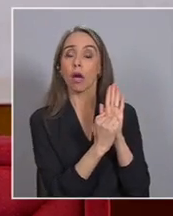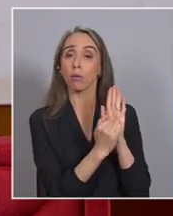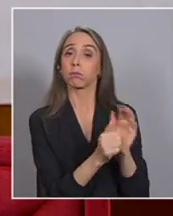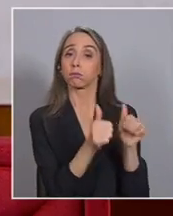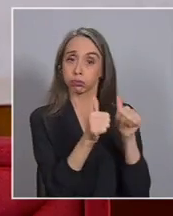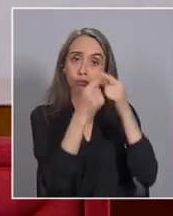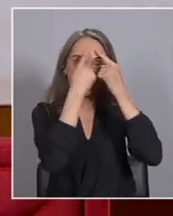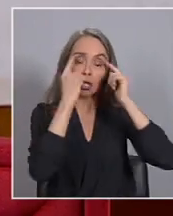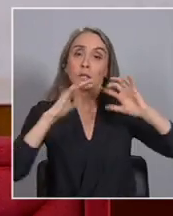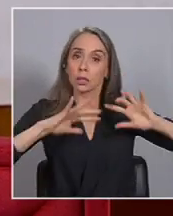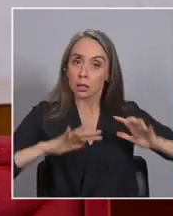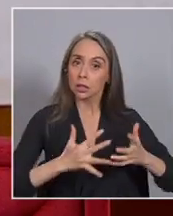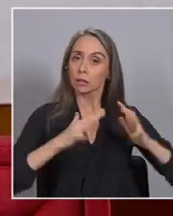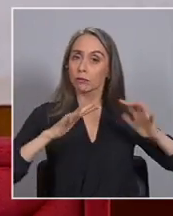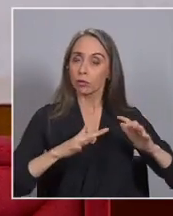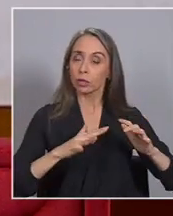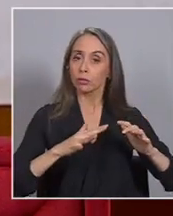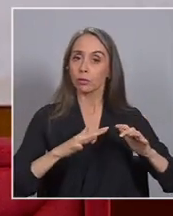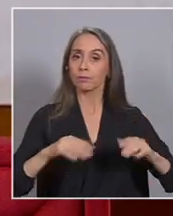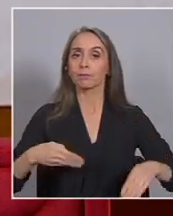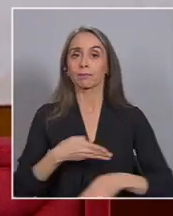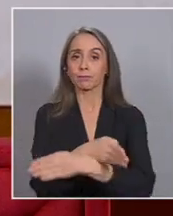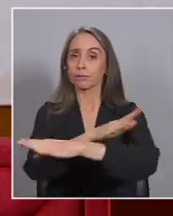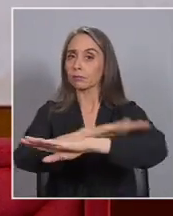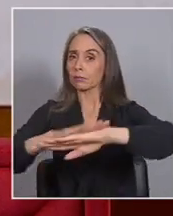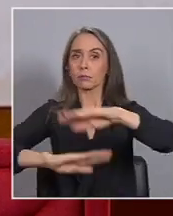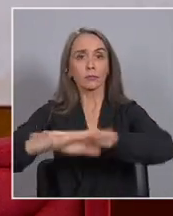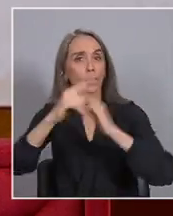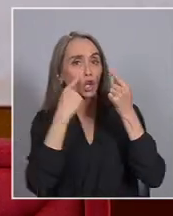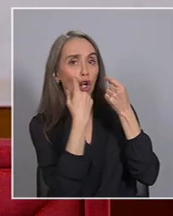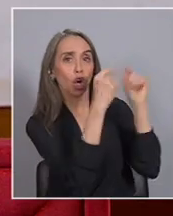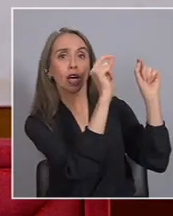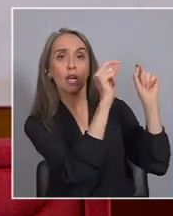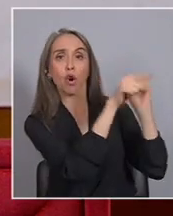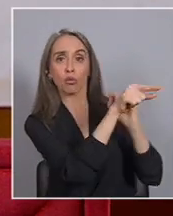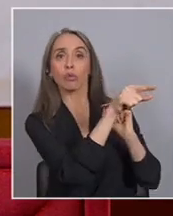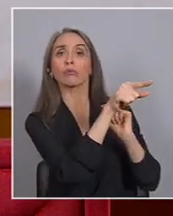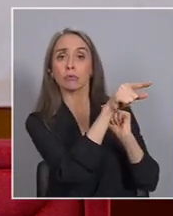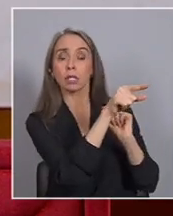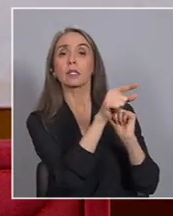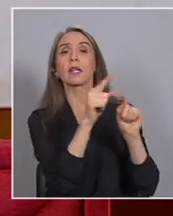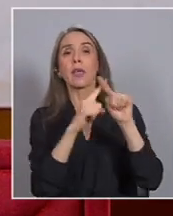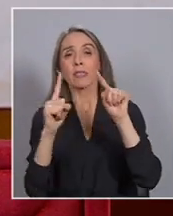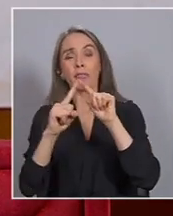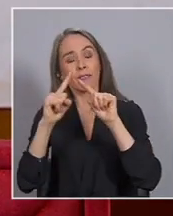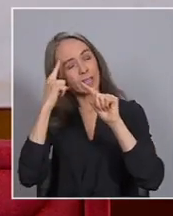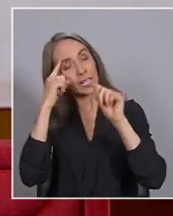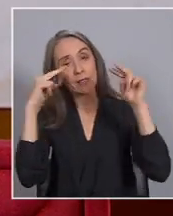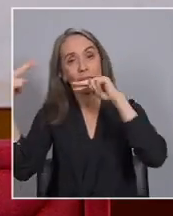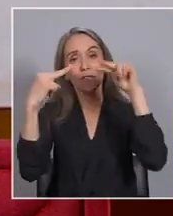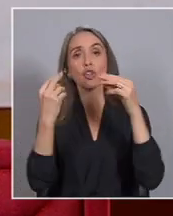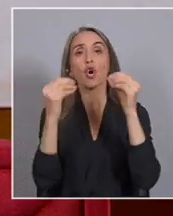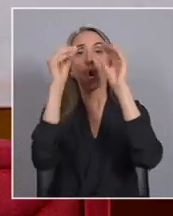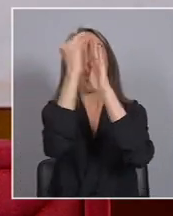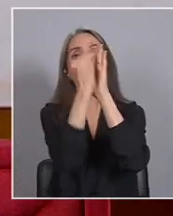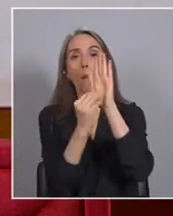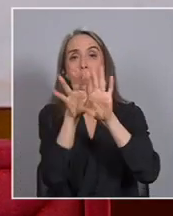encomiable esfuerzo, reconocido transversalmente por poner de acuerdo diferentes visiones del que